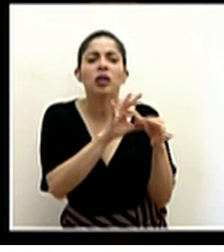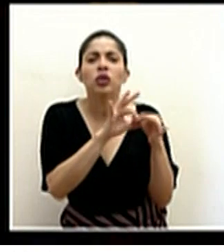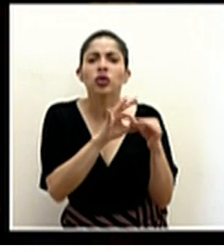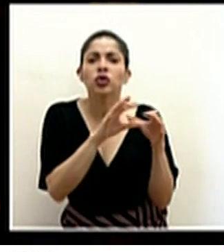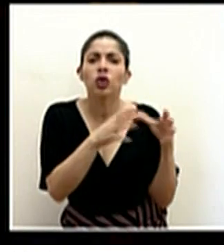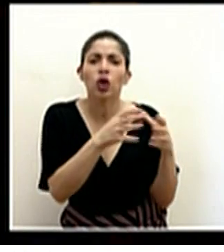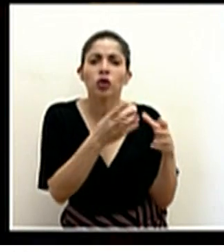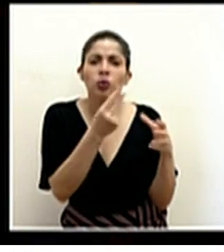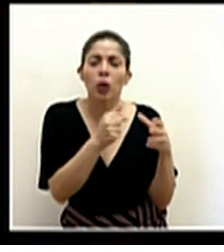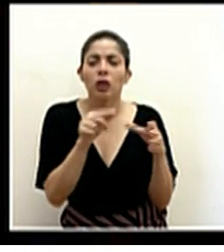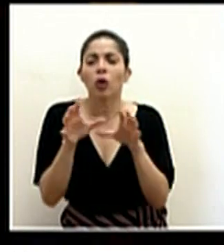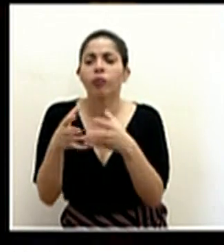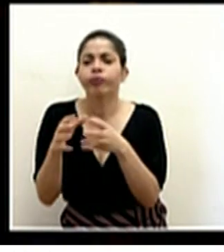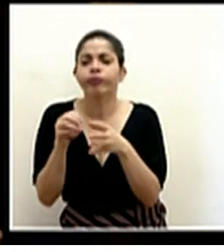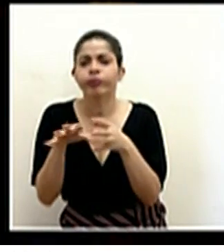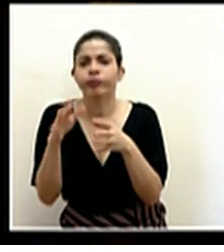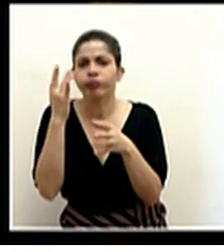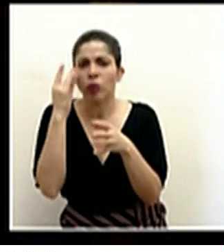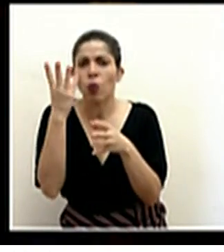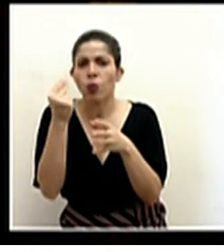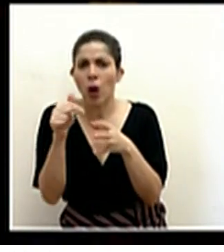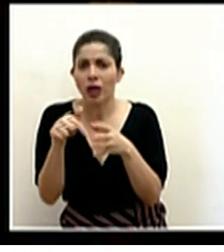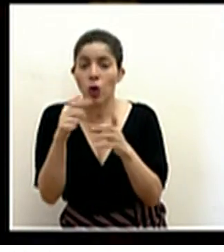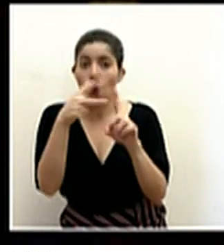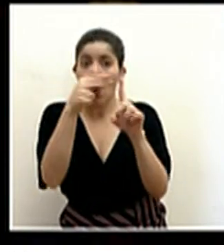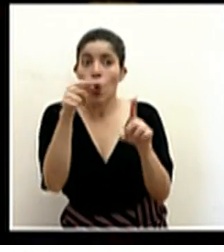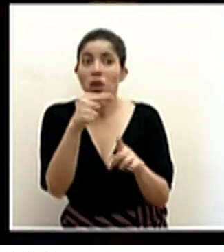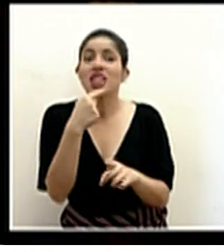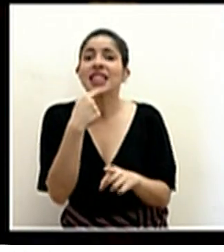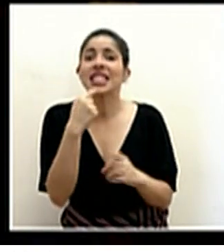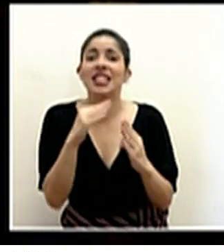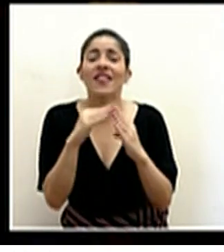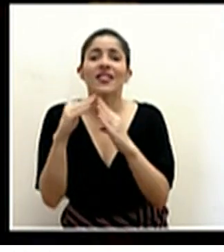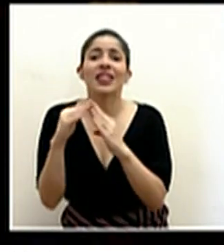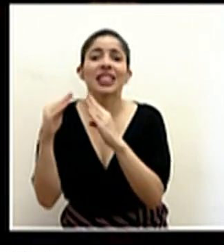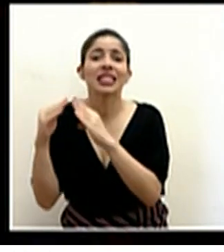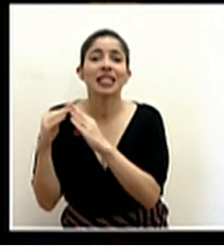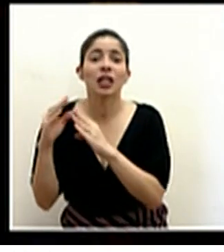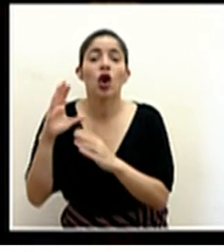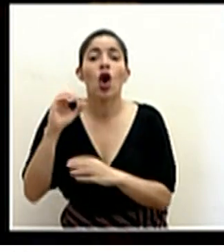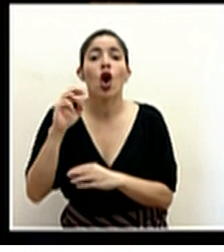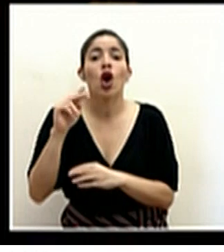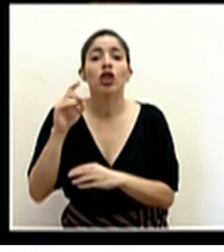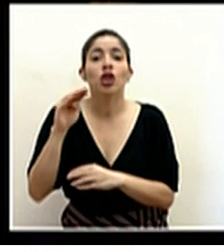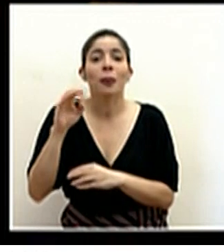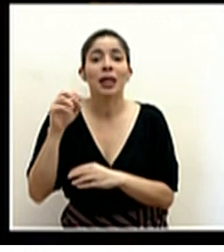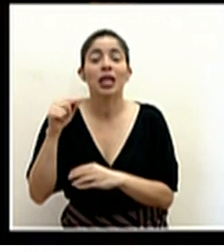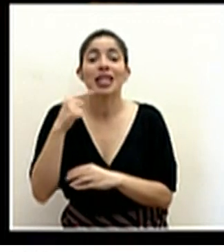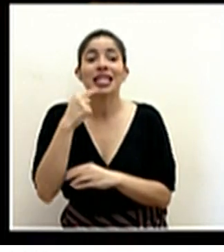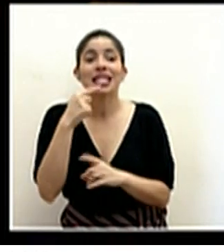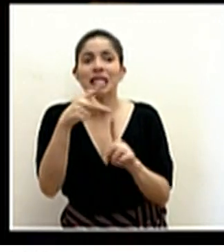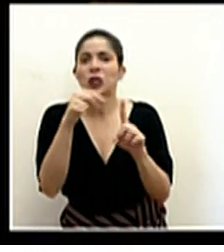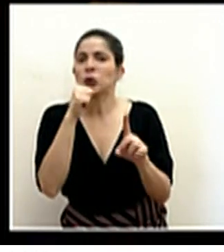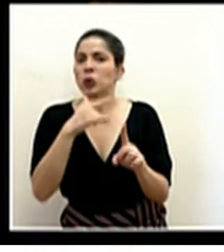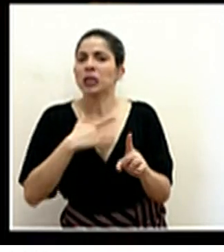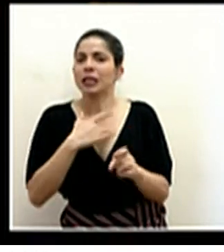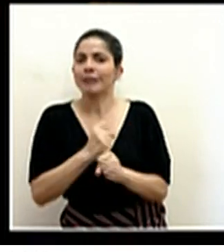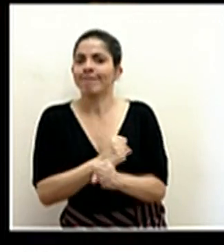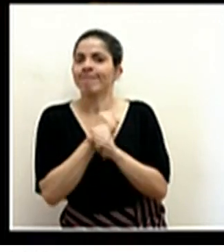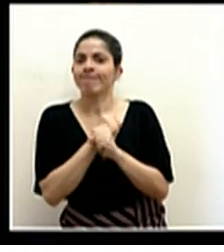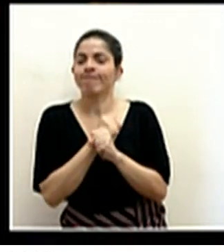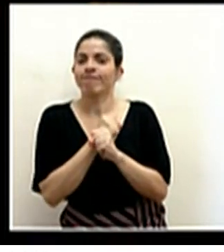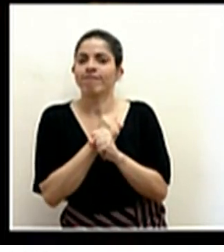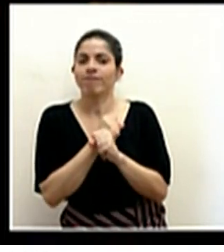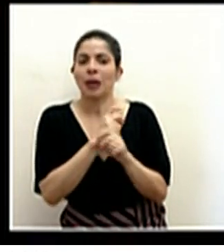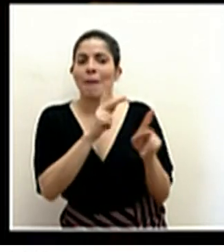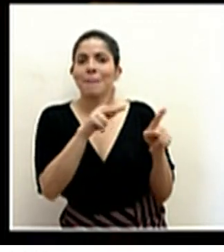clúster? En este hotel han dicho algunos vecinos que son de condominios cercanos que no se sienten seguros de